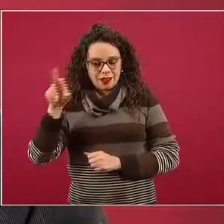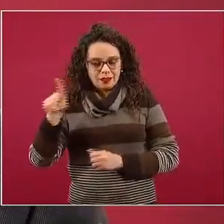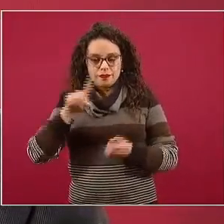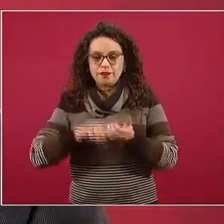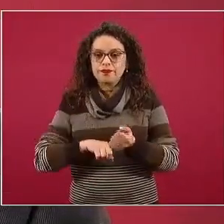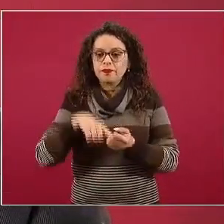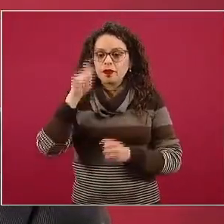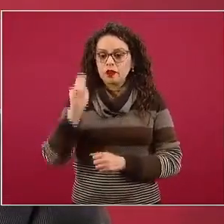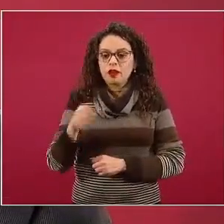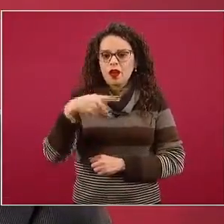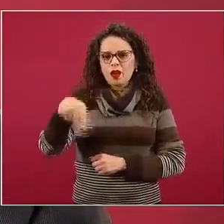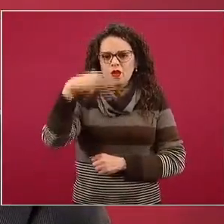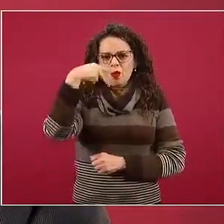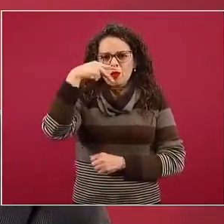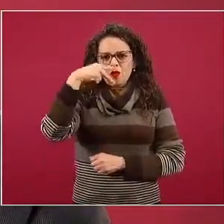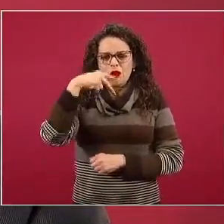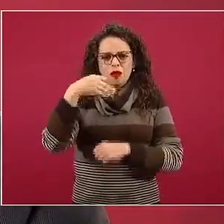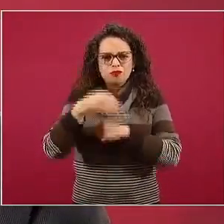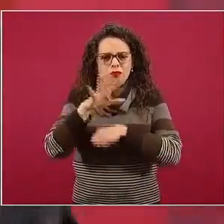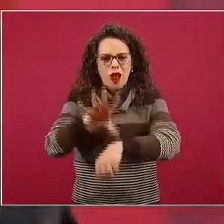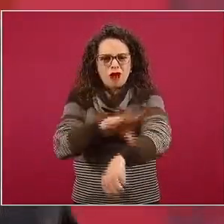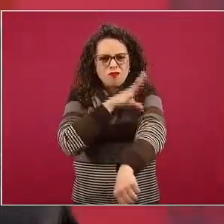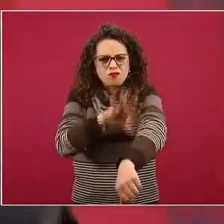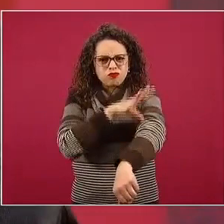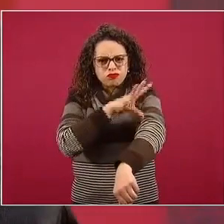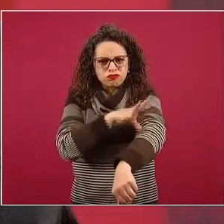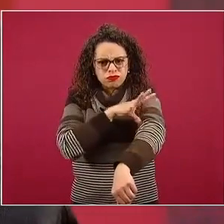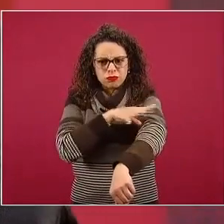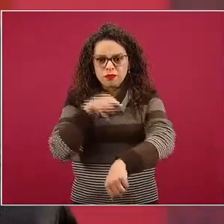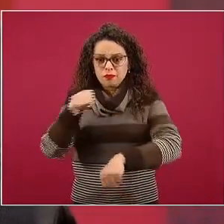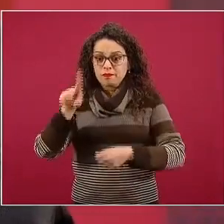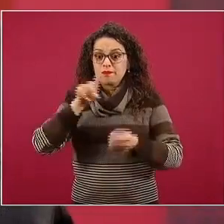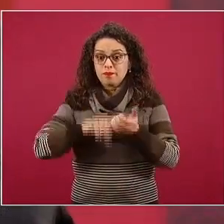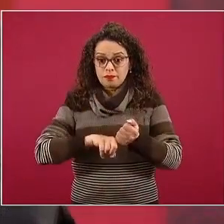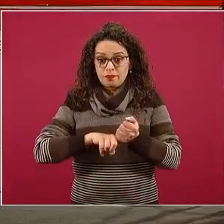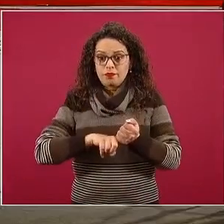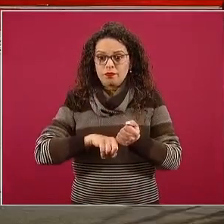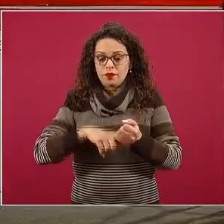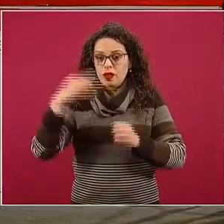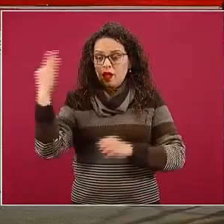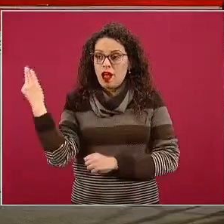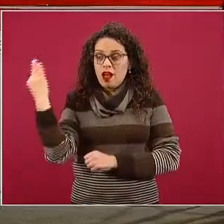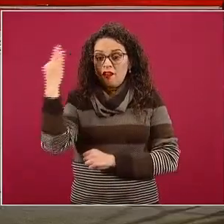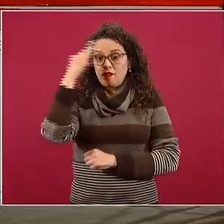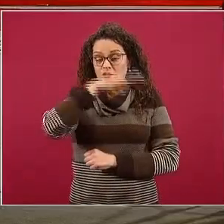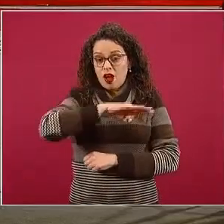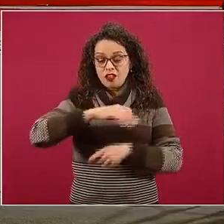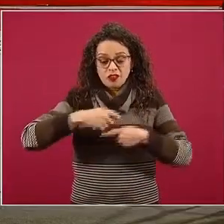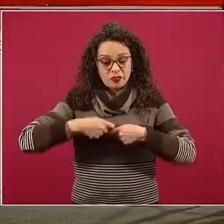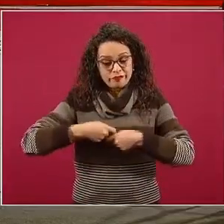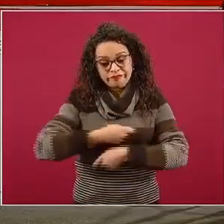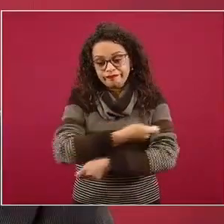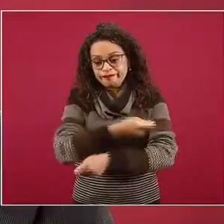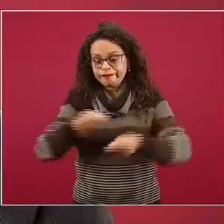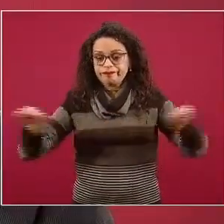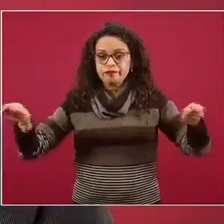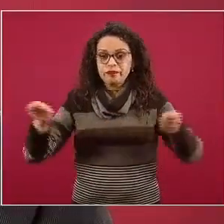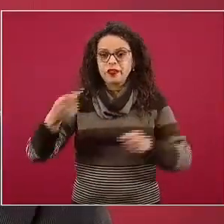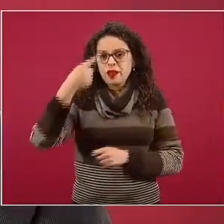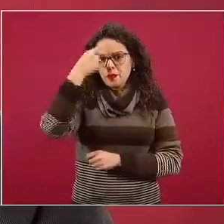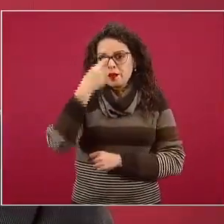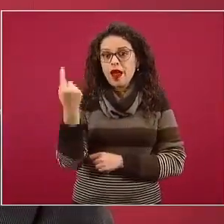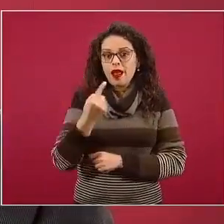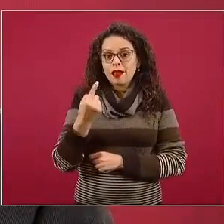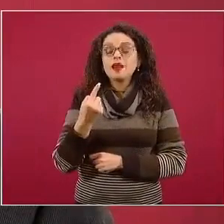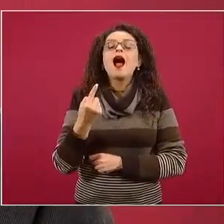los llamados cigarrillos electrónicos o vapeadores, han sido falsamente introducidos en el mundo como una alternativa para dejar